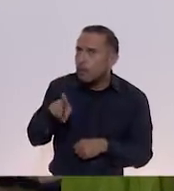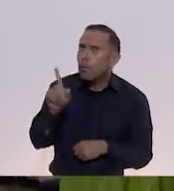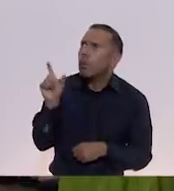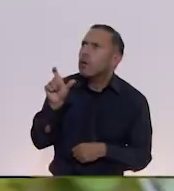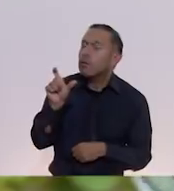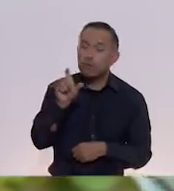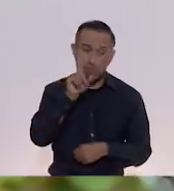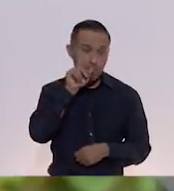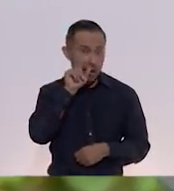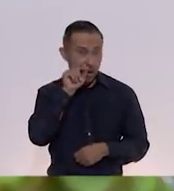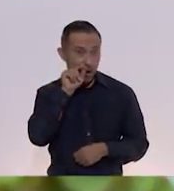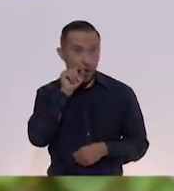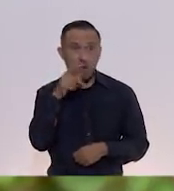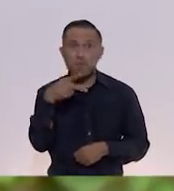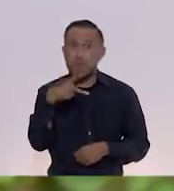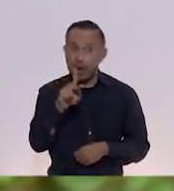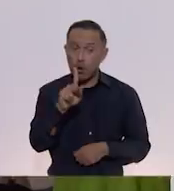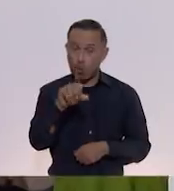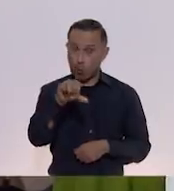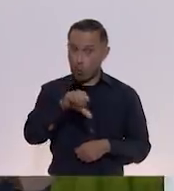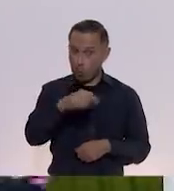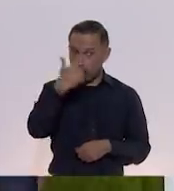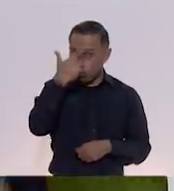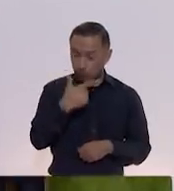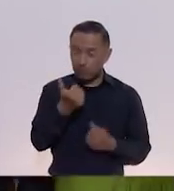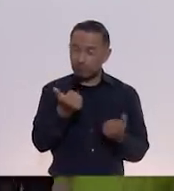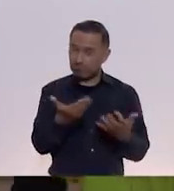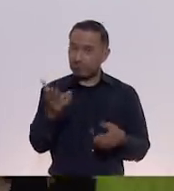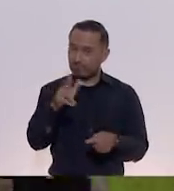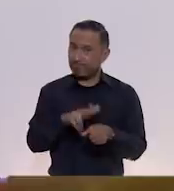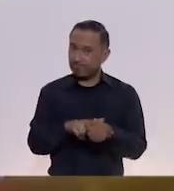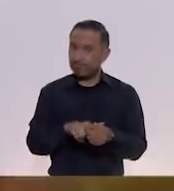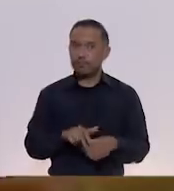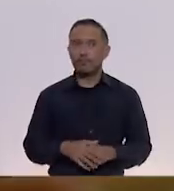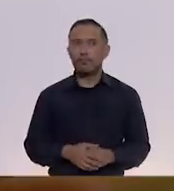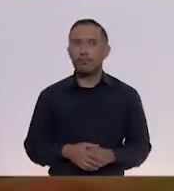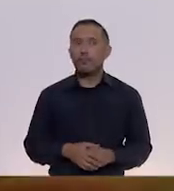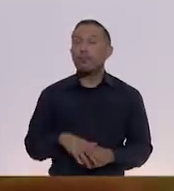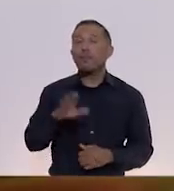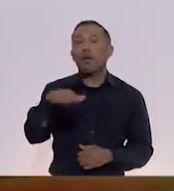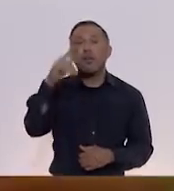Mañana, pero lo van a encarnar desde hoy en la noche. ¡Tere! ¡No!